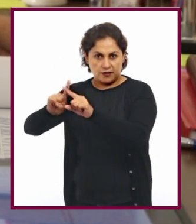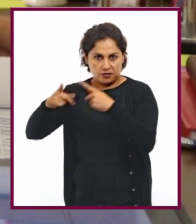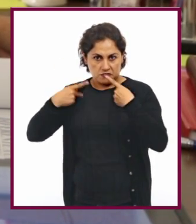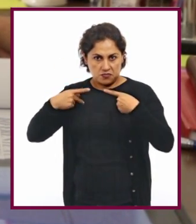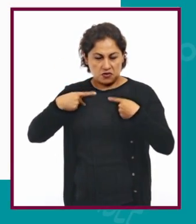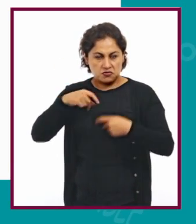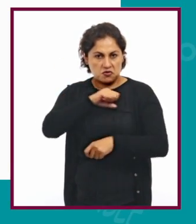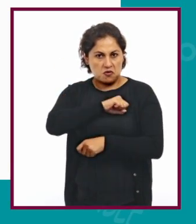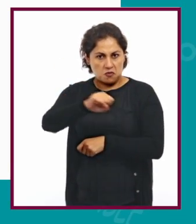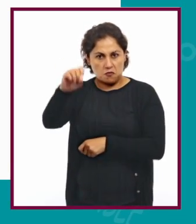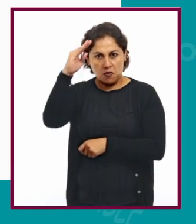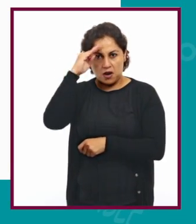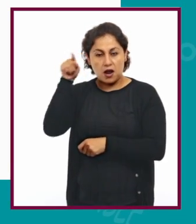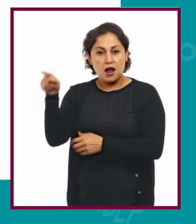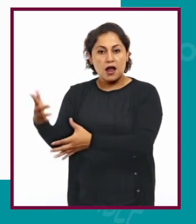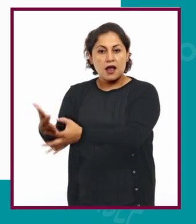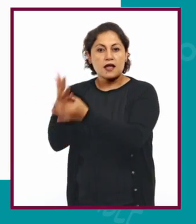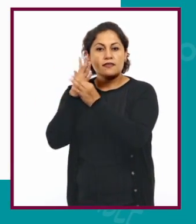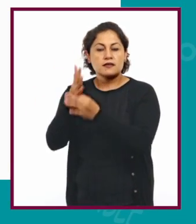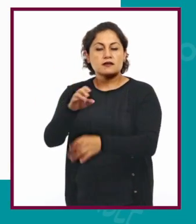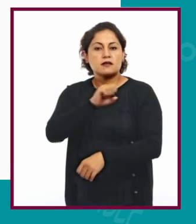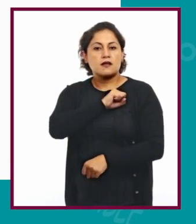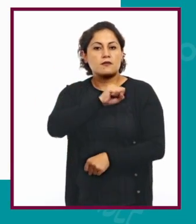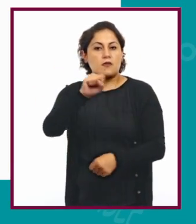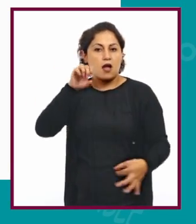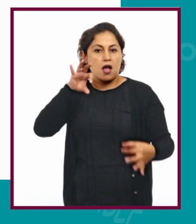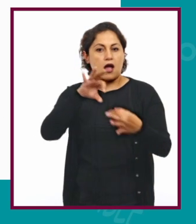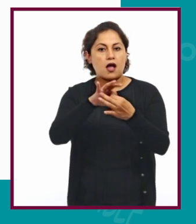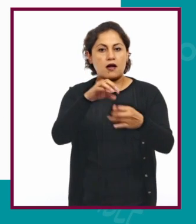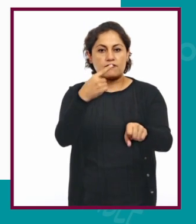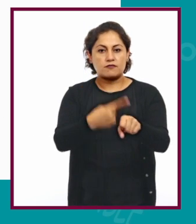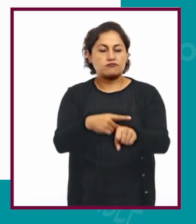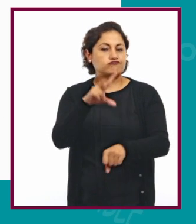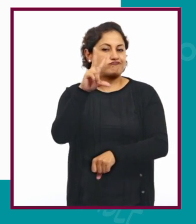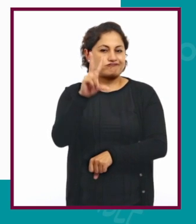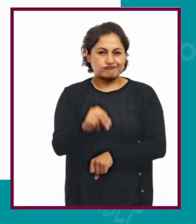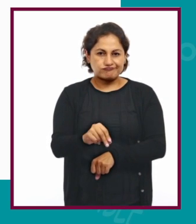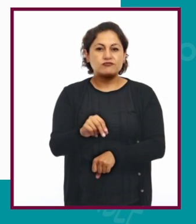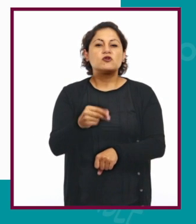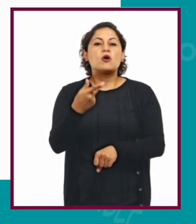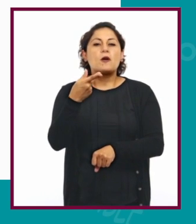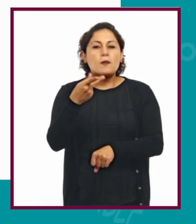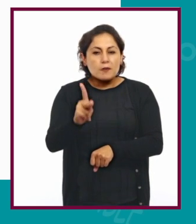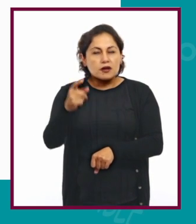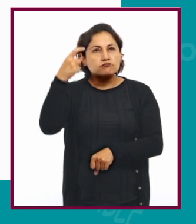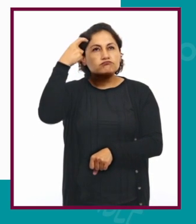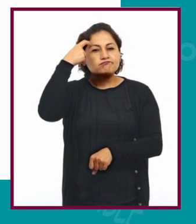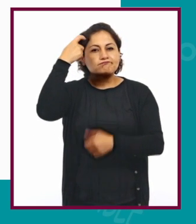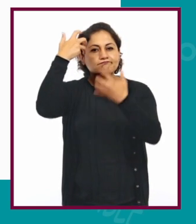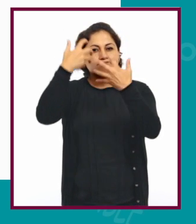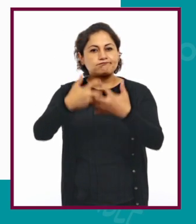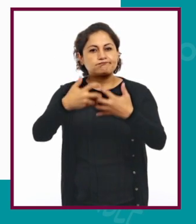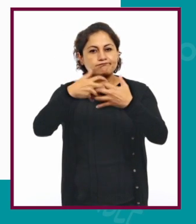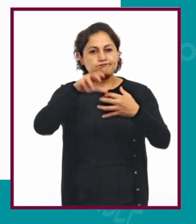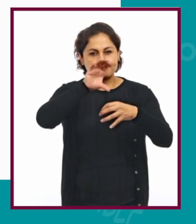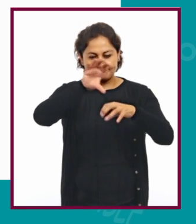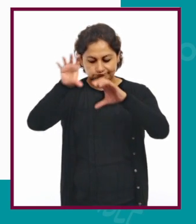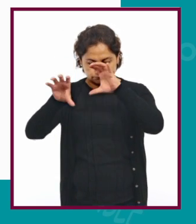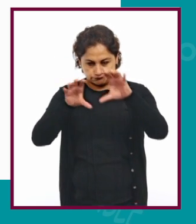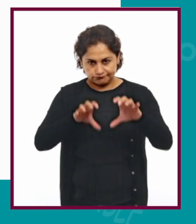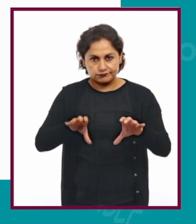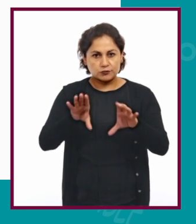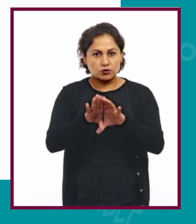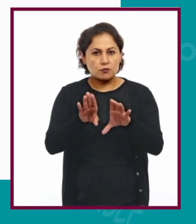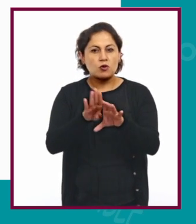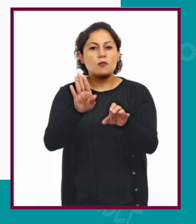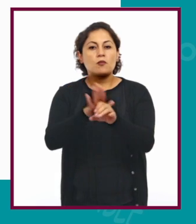Perversas, dice que la maldad no se asocia con la enfermedad, sino con la forma en cómo está organizado el cerebro. Por